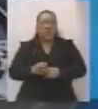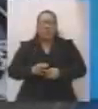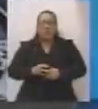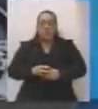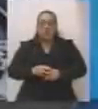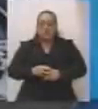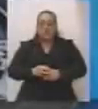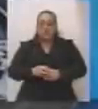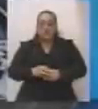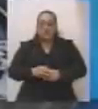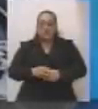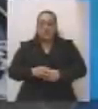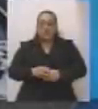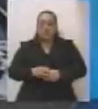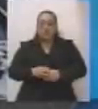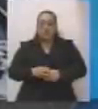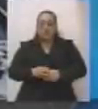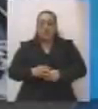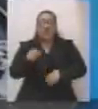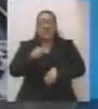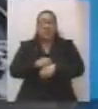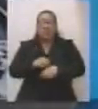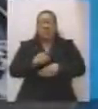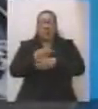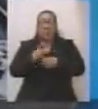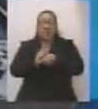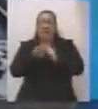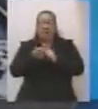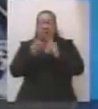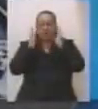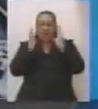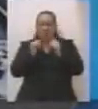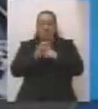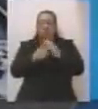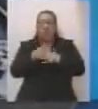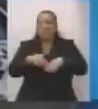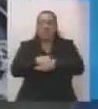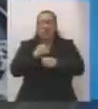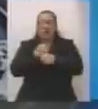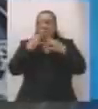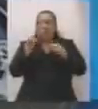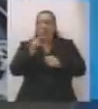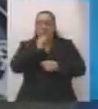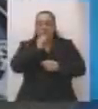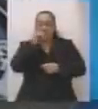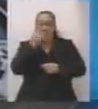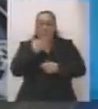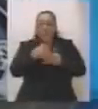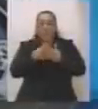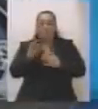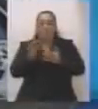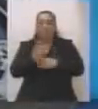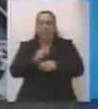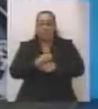estos tiempos de cambio. Pero hagamos esto poniendo especial atención en la gestión pública y privada para mejorar la calidad